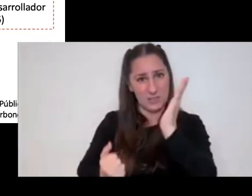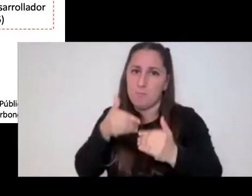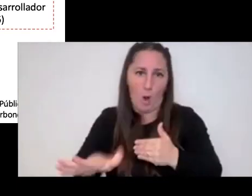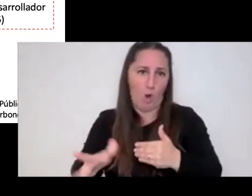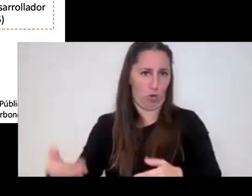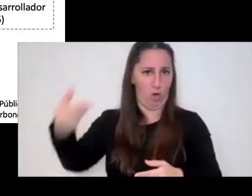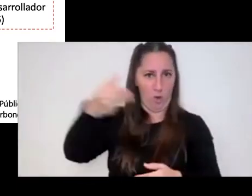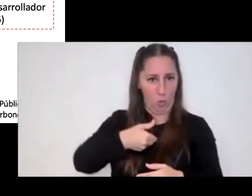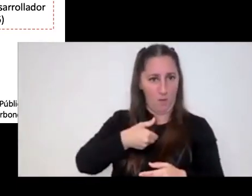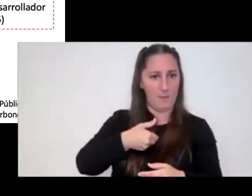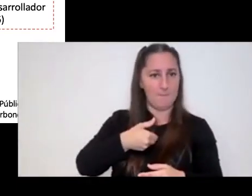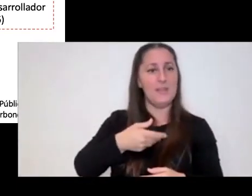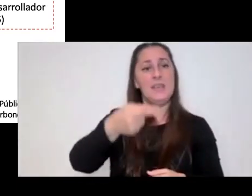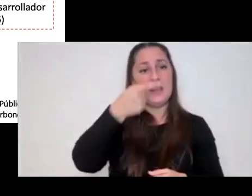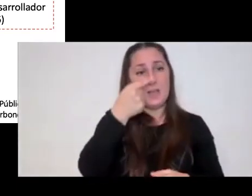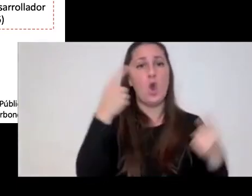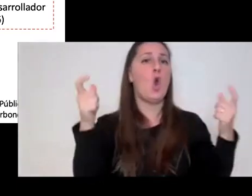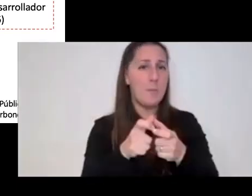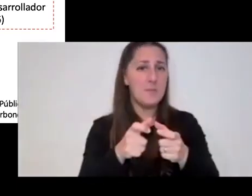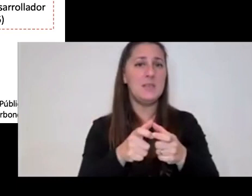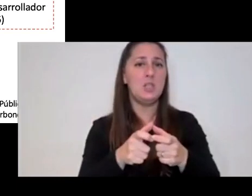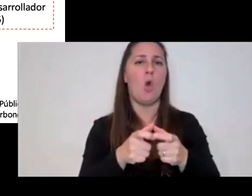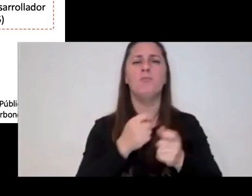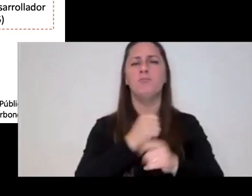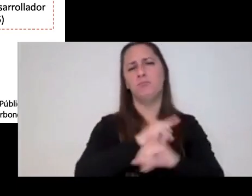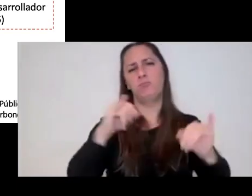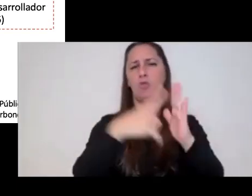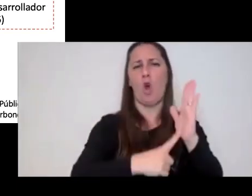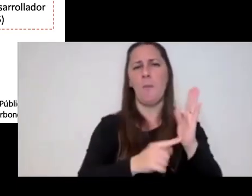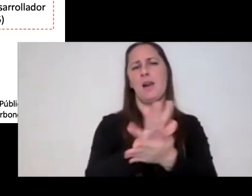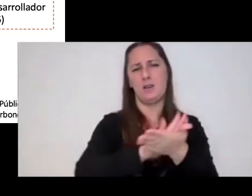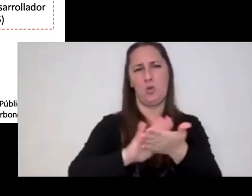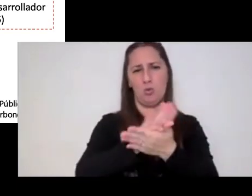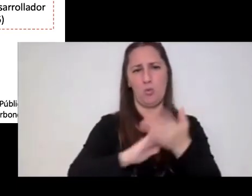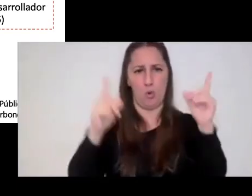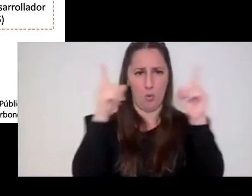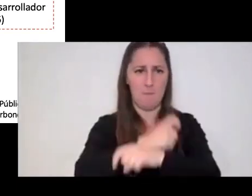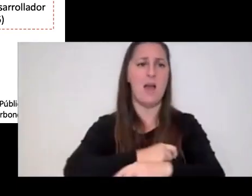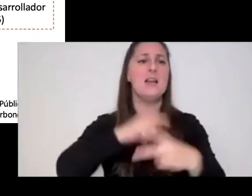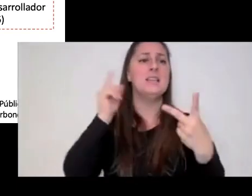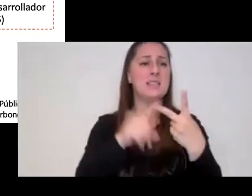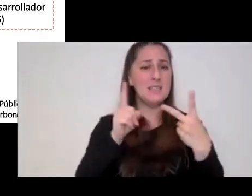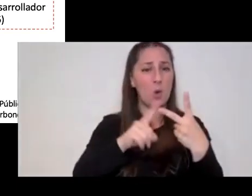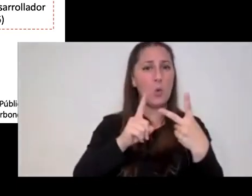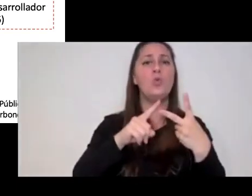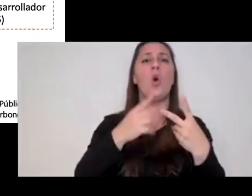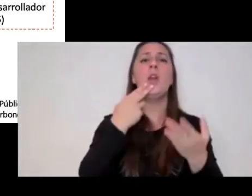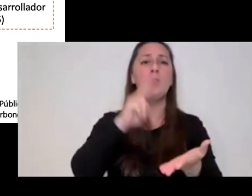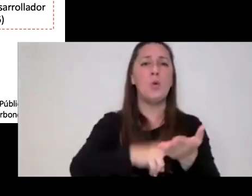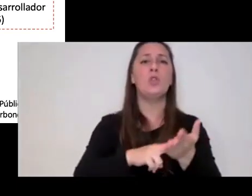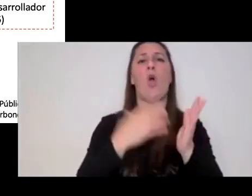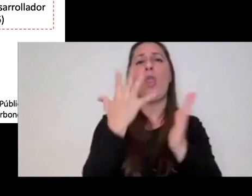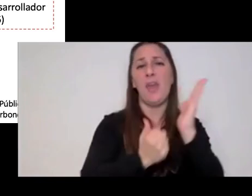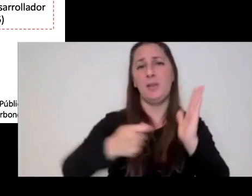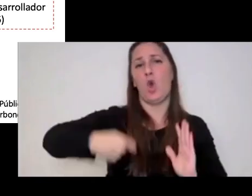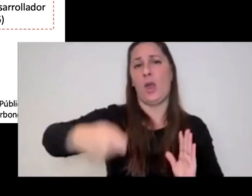que la Comisión Arbitral directamente emita una norma resolviendo esta cuestión. La segunda cuestión que tenemos, impuesto a los débitos y créditos bancarios. También es una